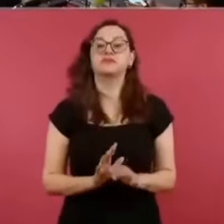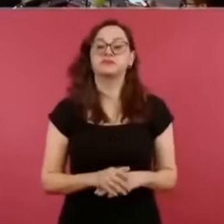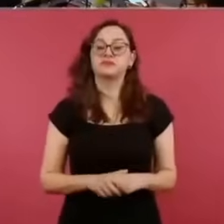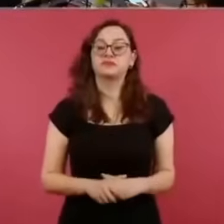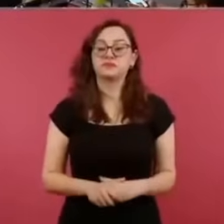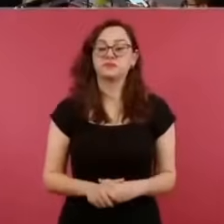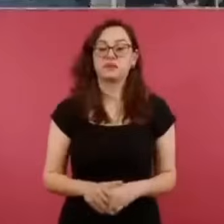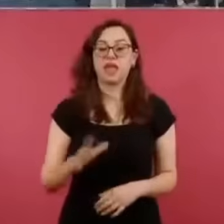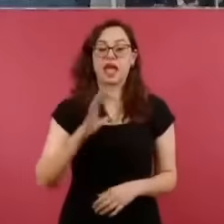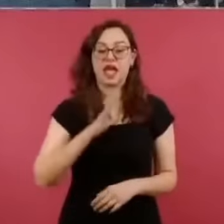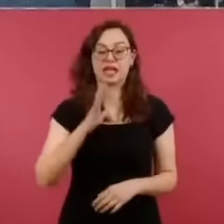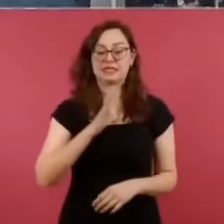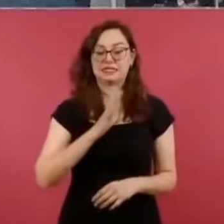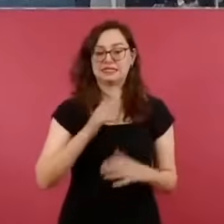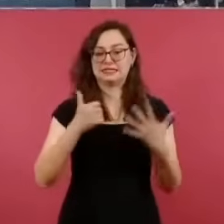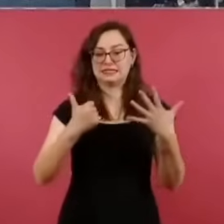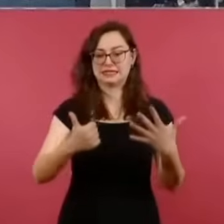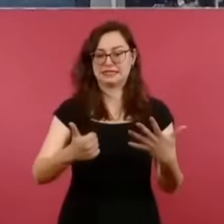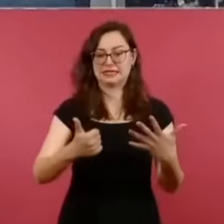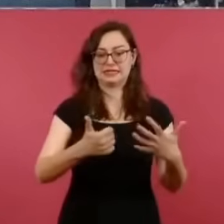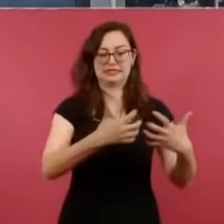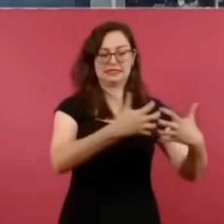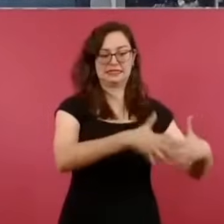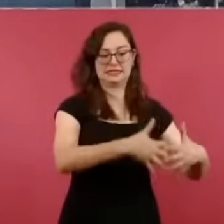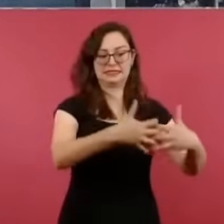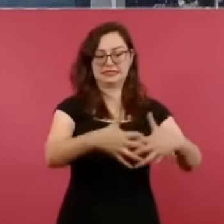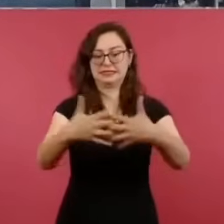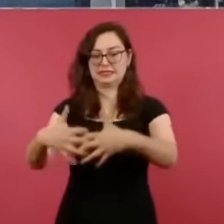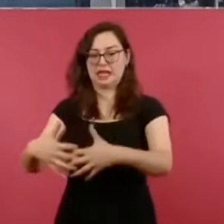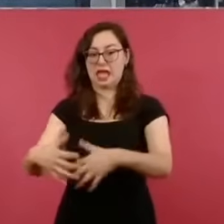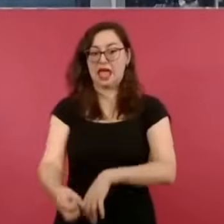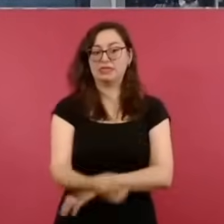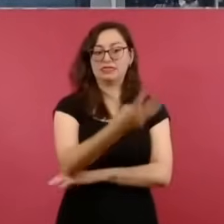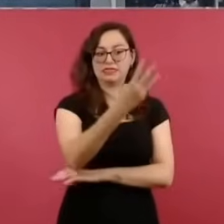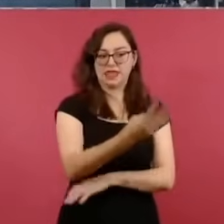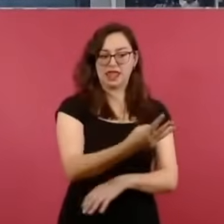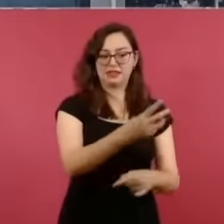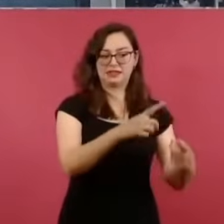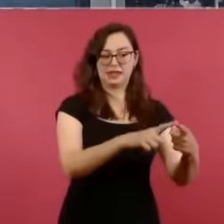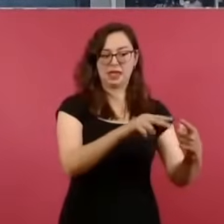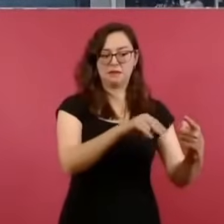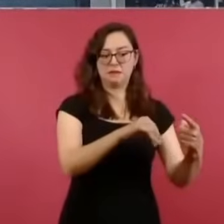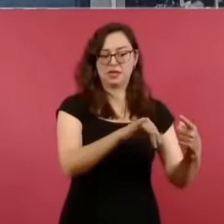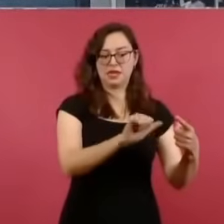son tres: Mina, Cadereyta